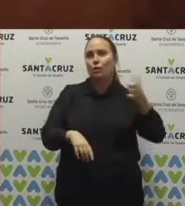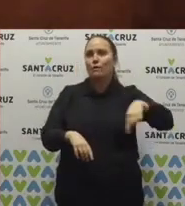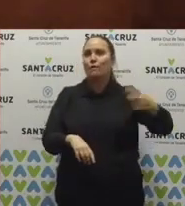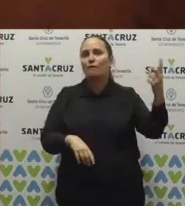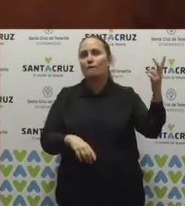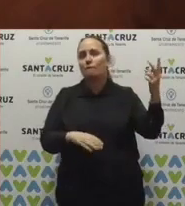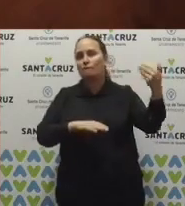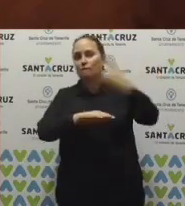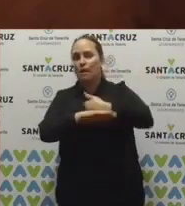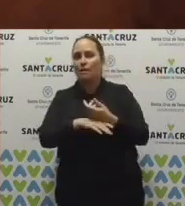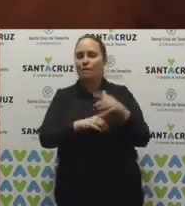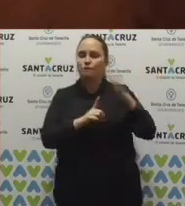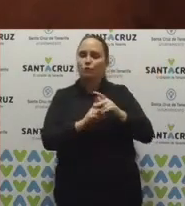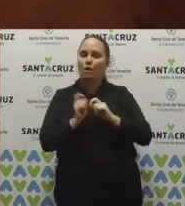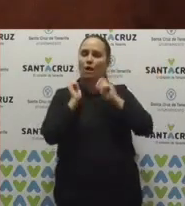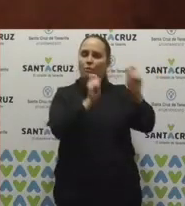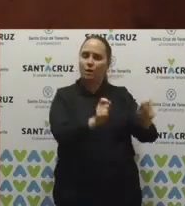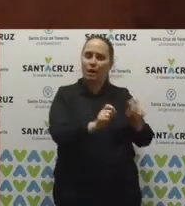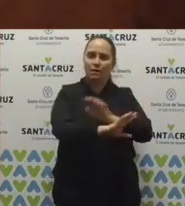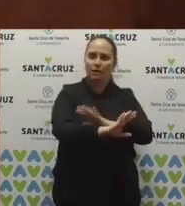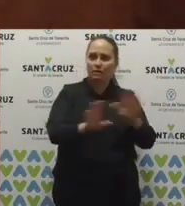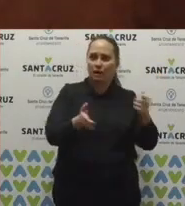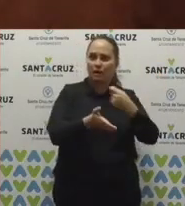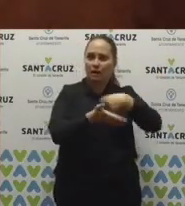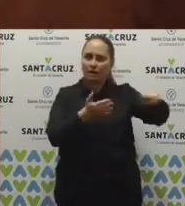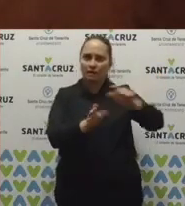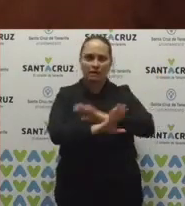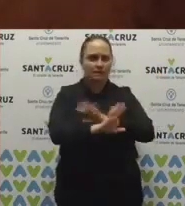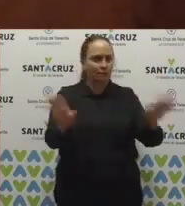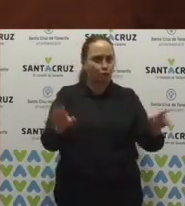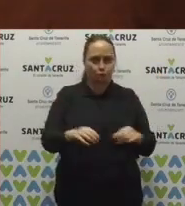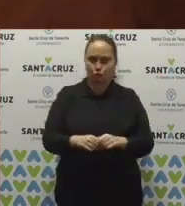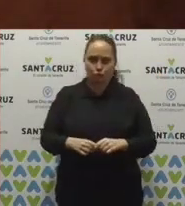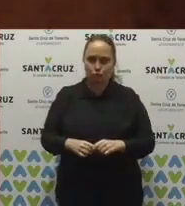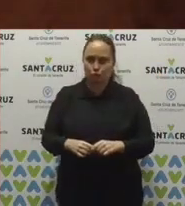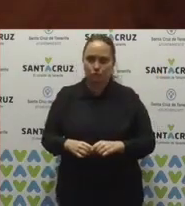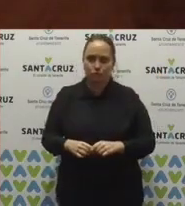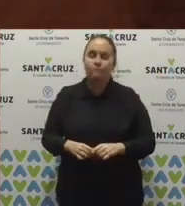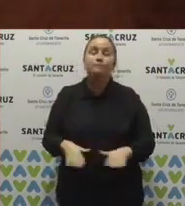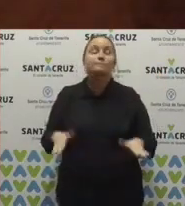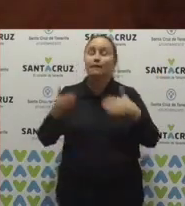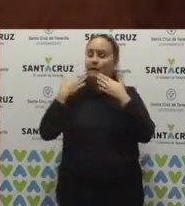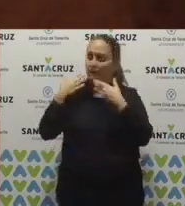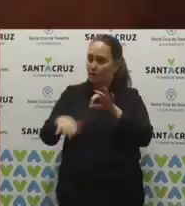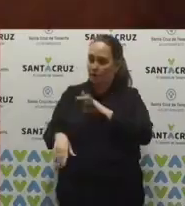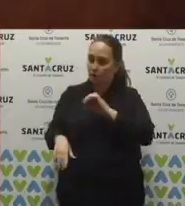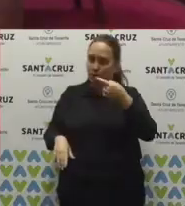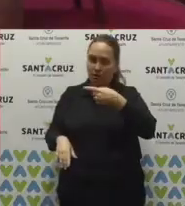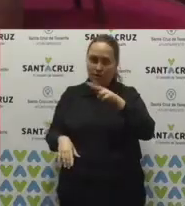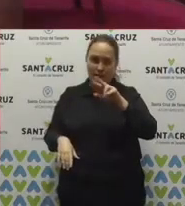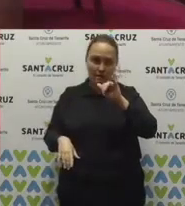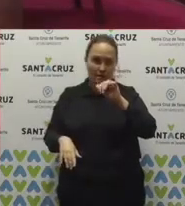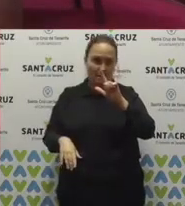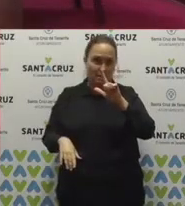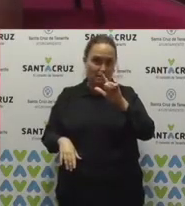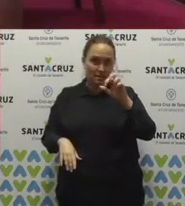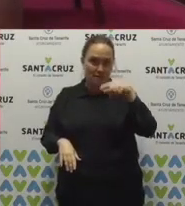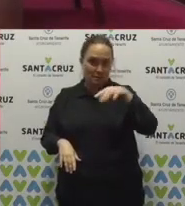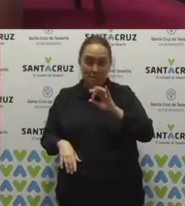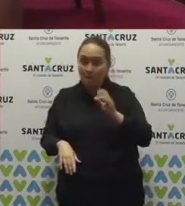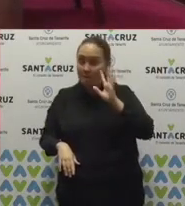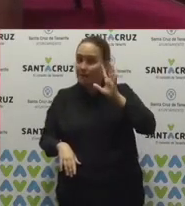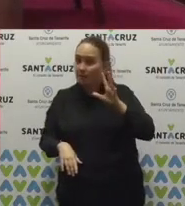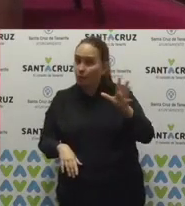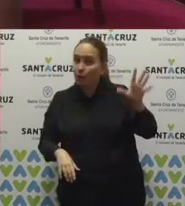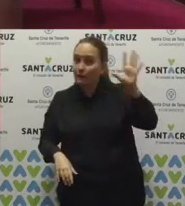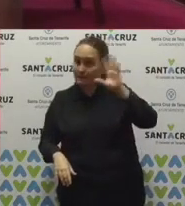detrimento de sus empleados o de los usuarios gracias a guillermo me ha parecido entender le ha parecido entender